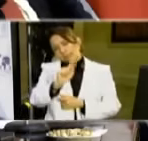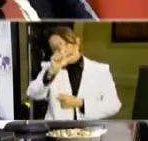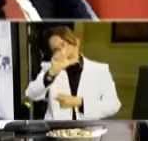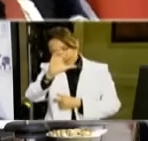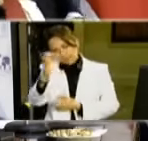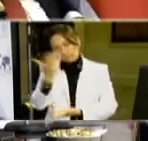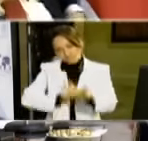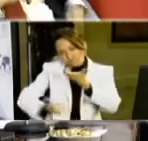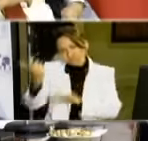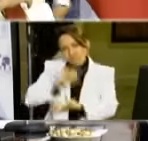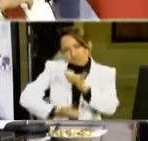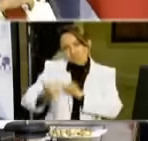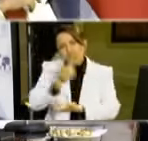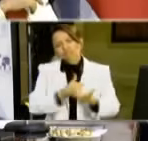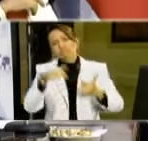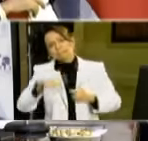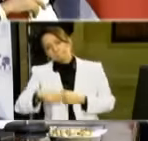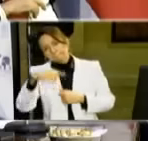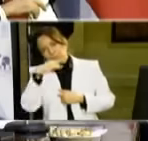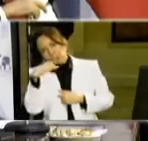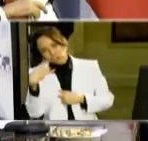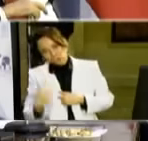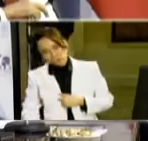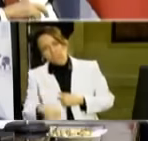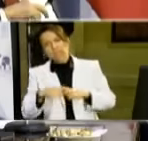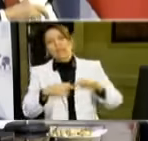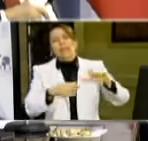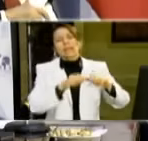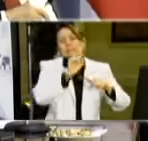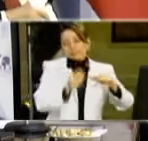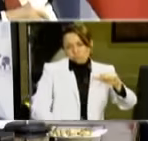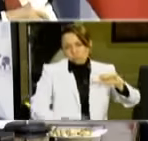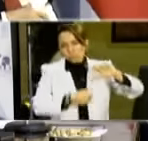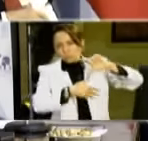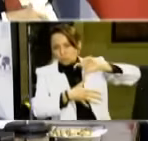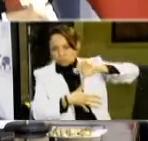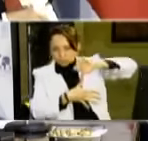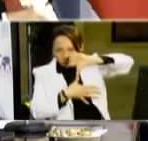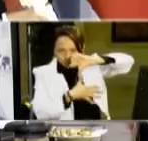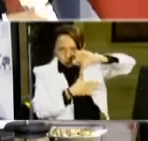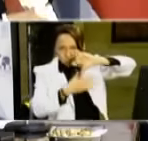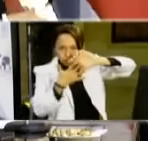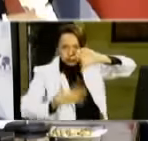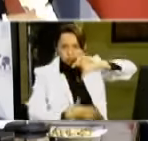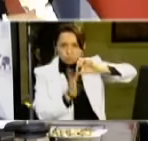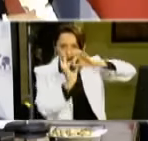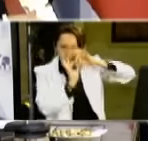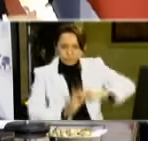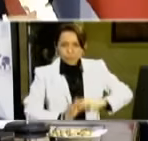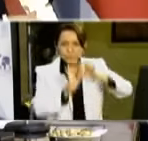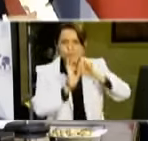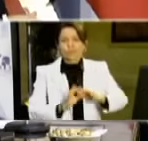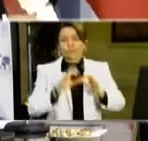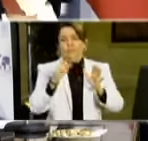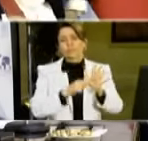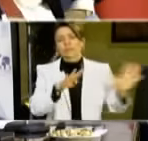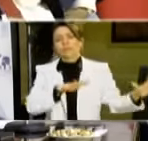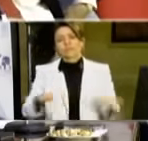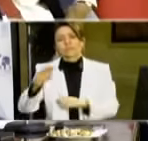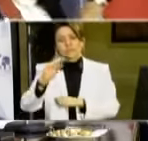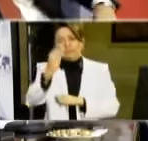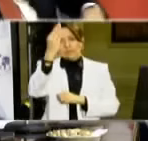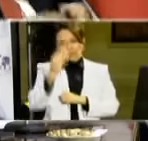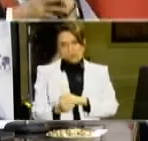Chile-Mercosur. El 22 de junio de 1999 asumió como ministro secretario general